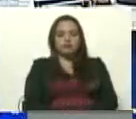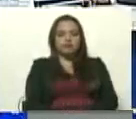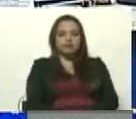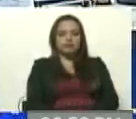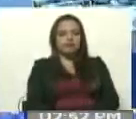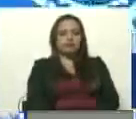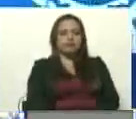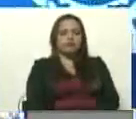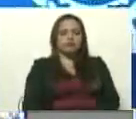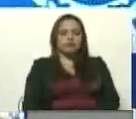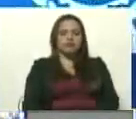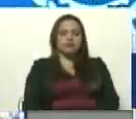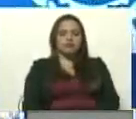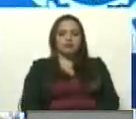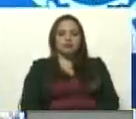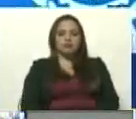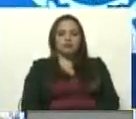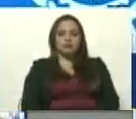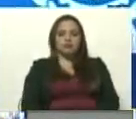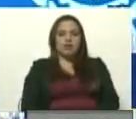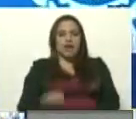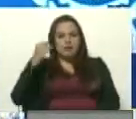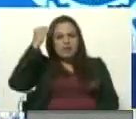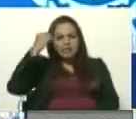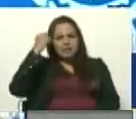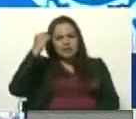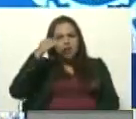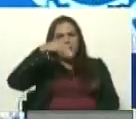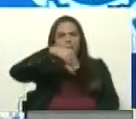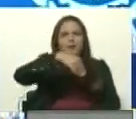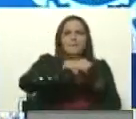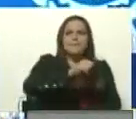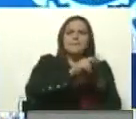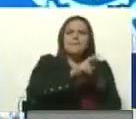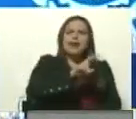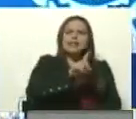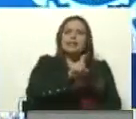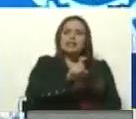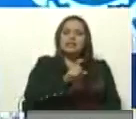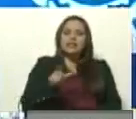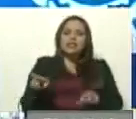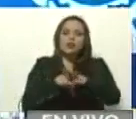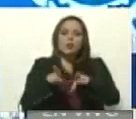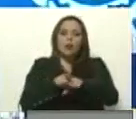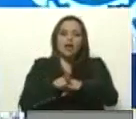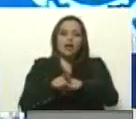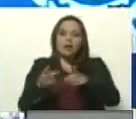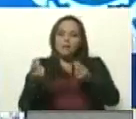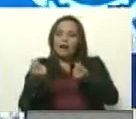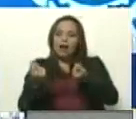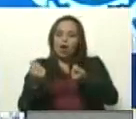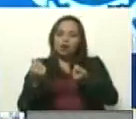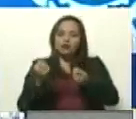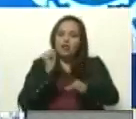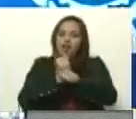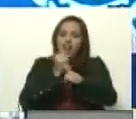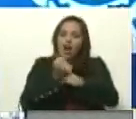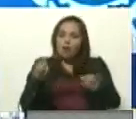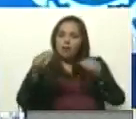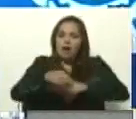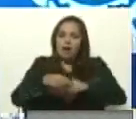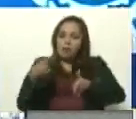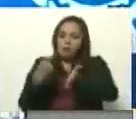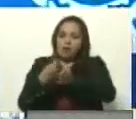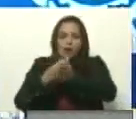en las concepciones marxistas la plusvalía. Esta brecha que marcó y